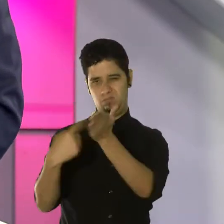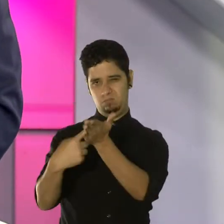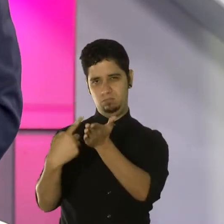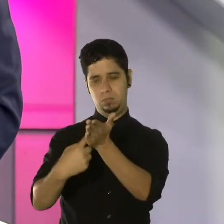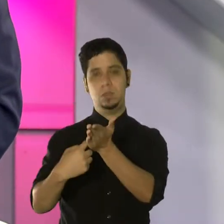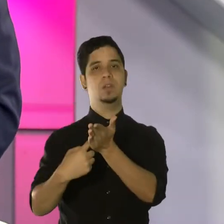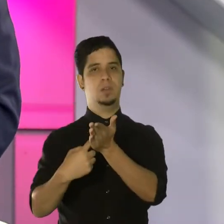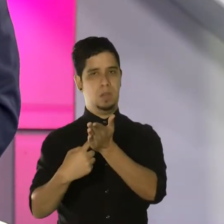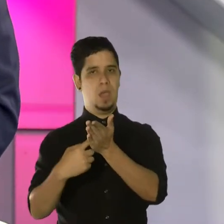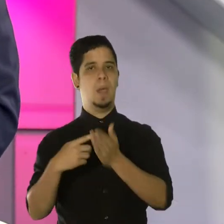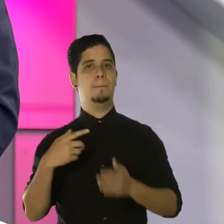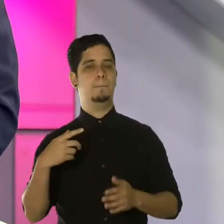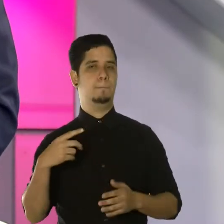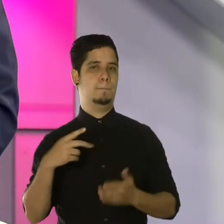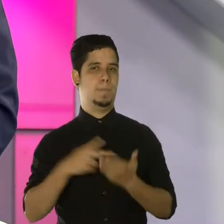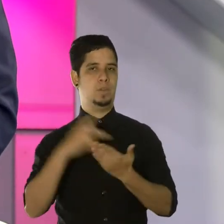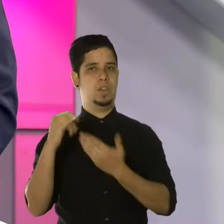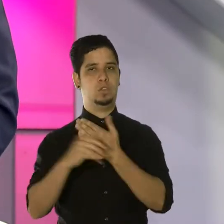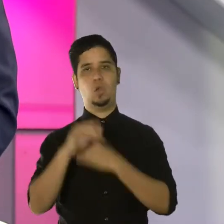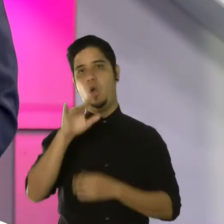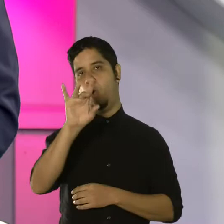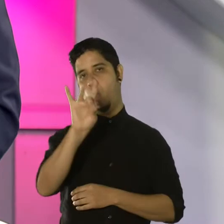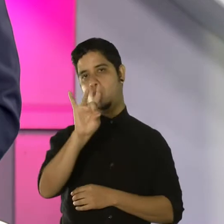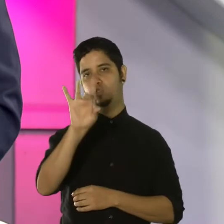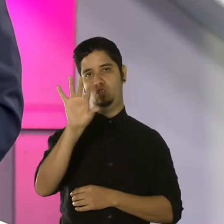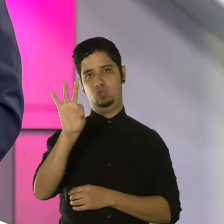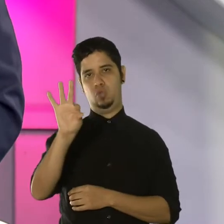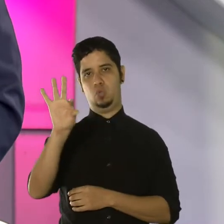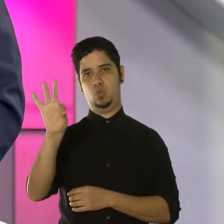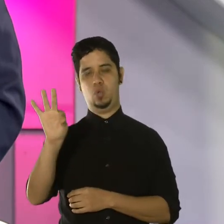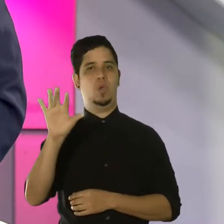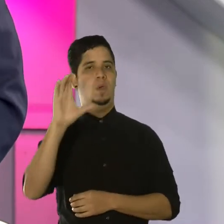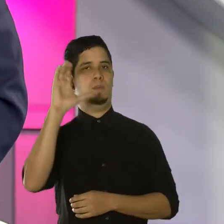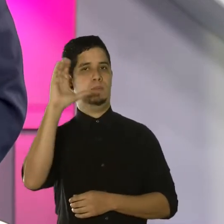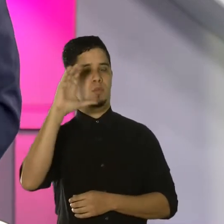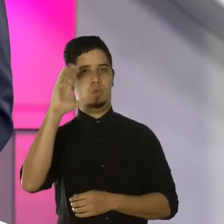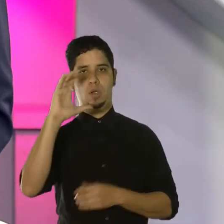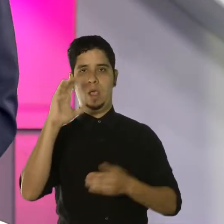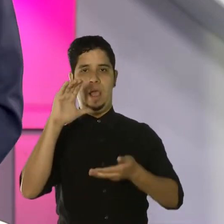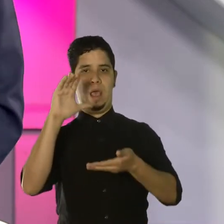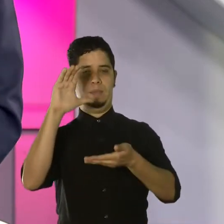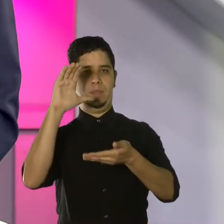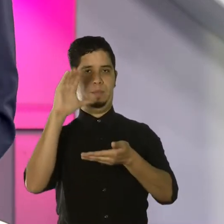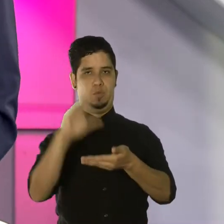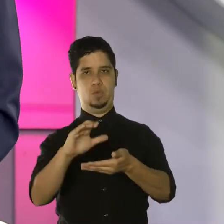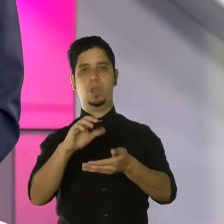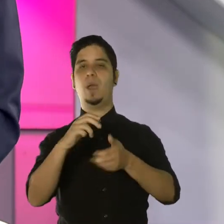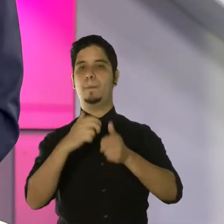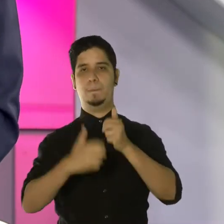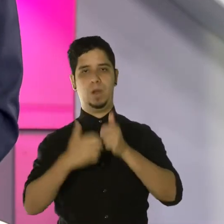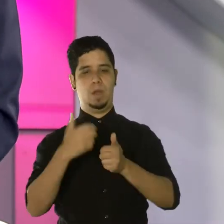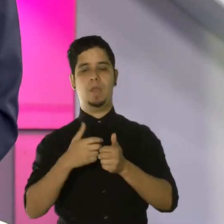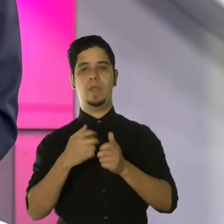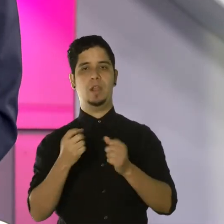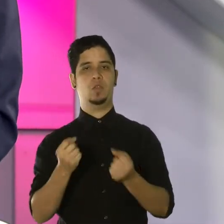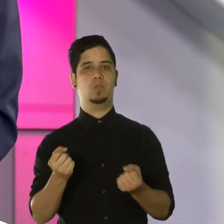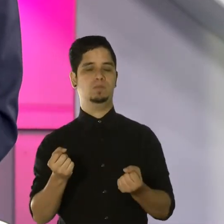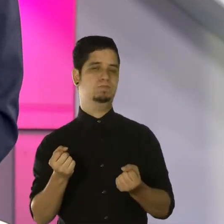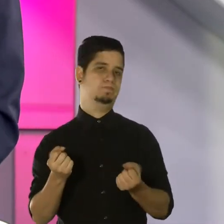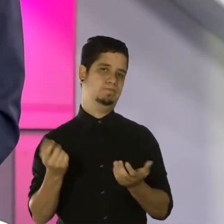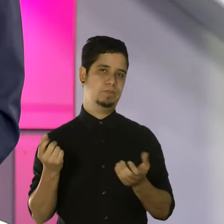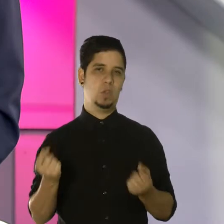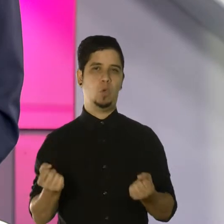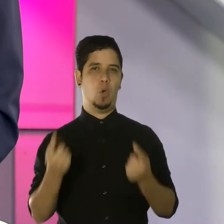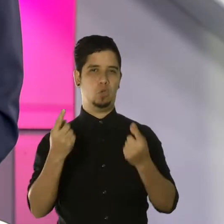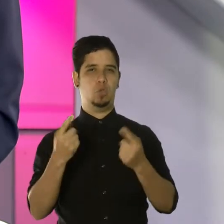Cámara 899, que busca aliviar la carga al consumidor sobre el costo del combustible